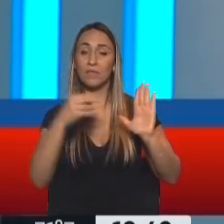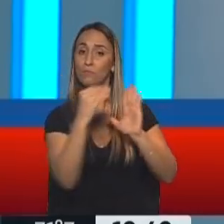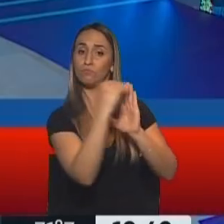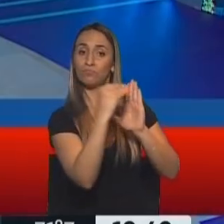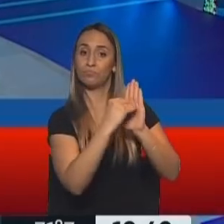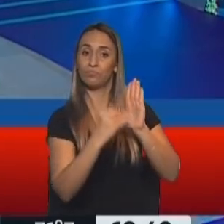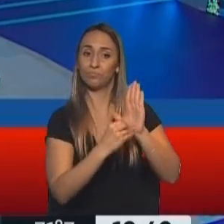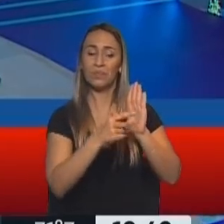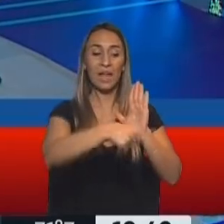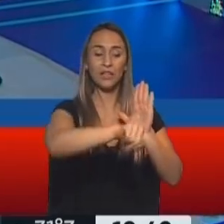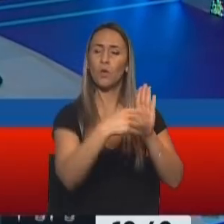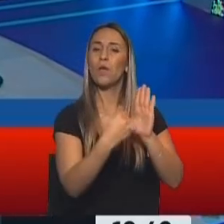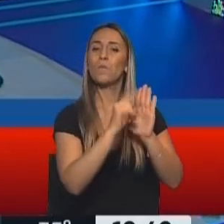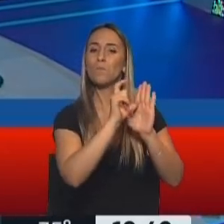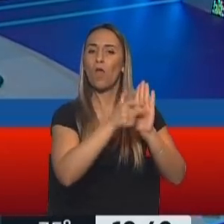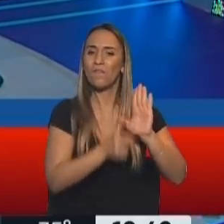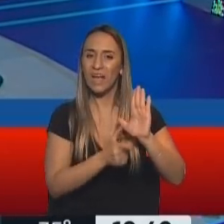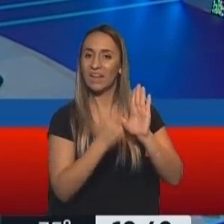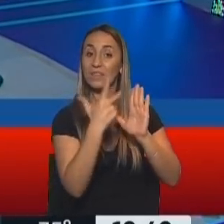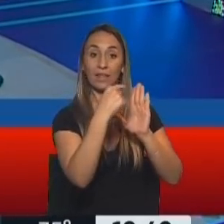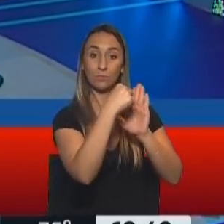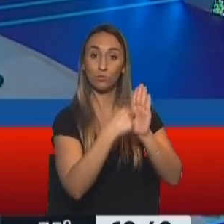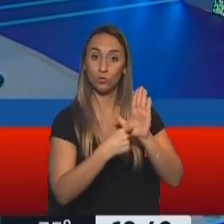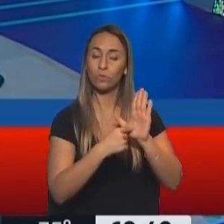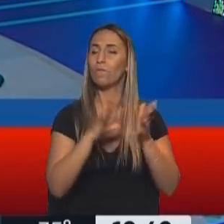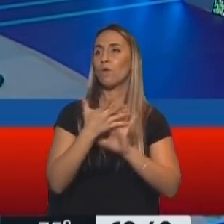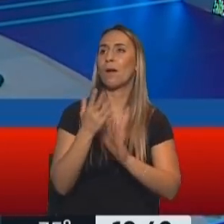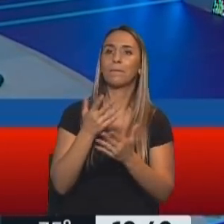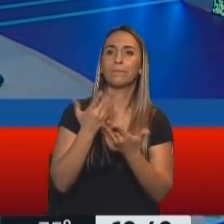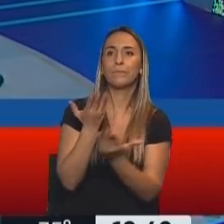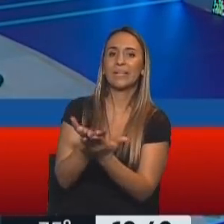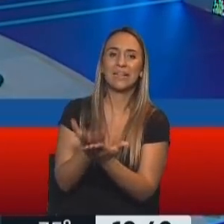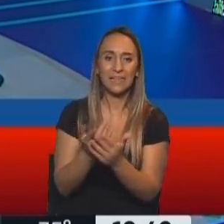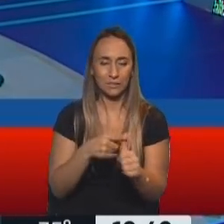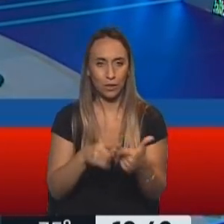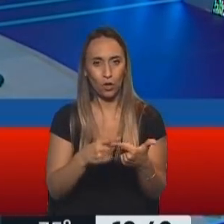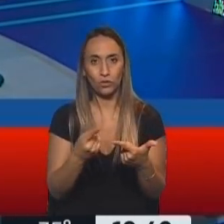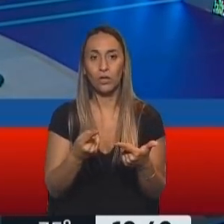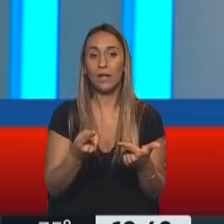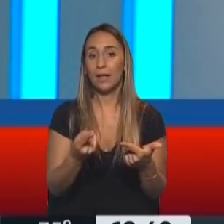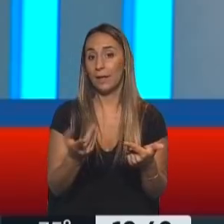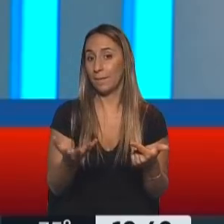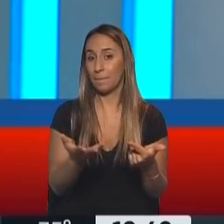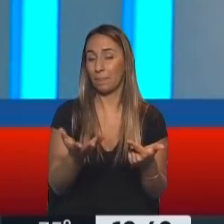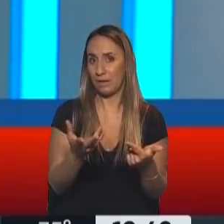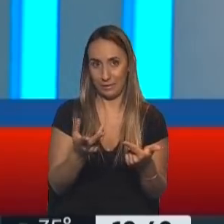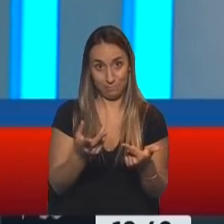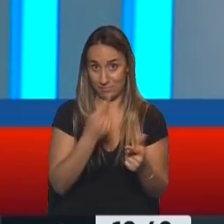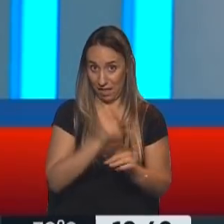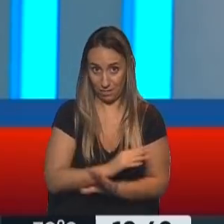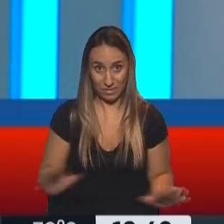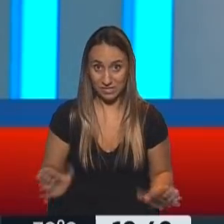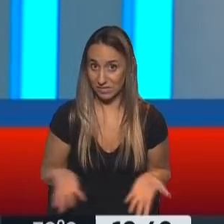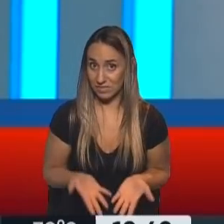llegar a modificar esos 3 artículos de presentación y casi nada más.